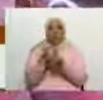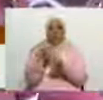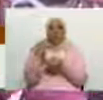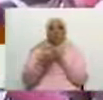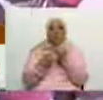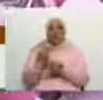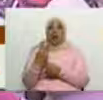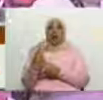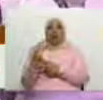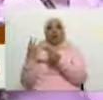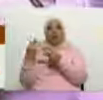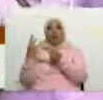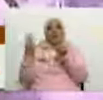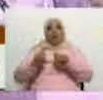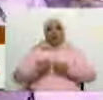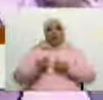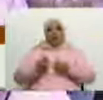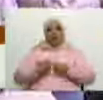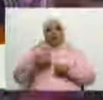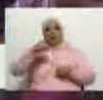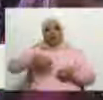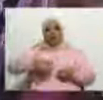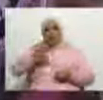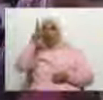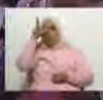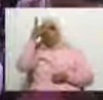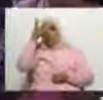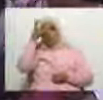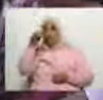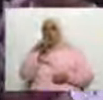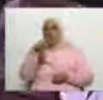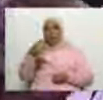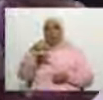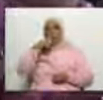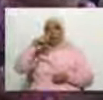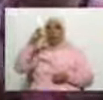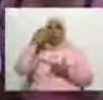esperanza por la vida. Desde el estado Falcón, Nicolás Méndez, La Noticia.